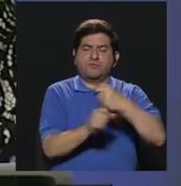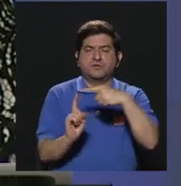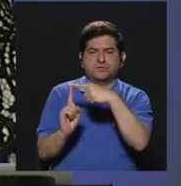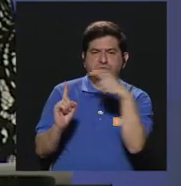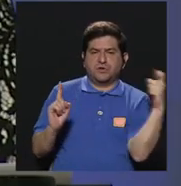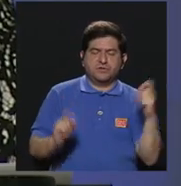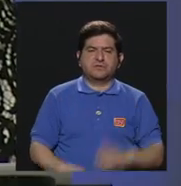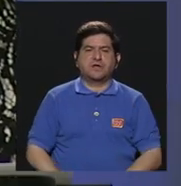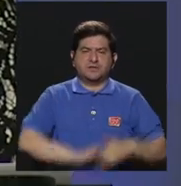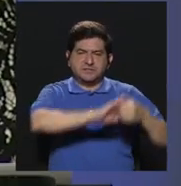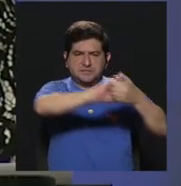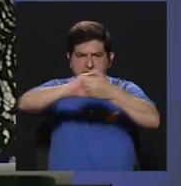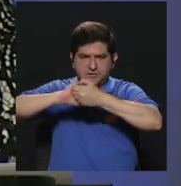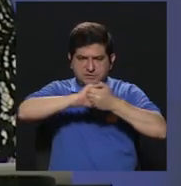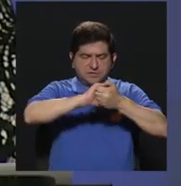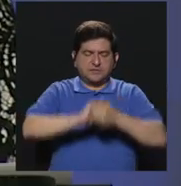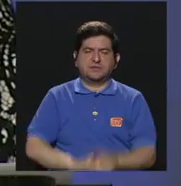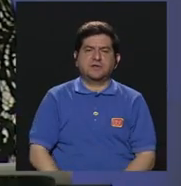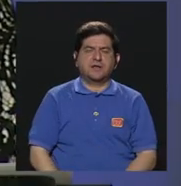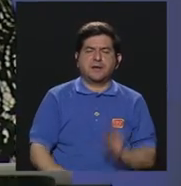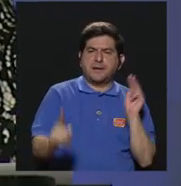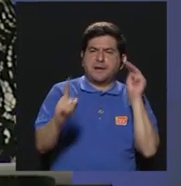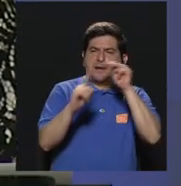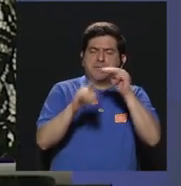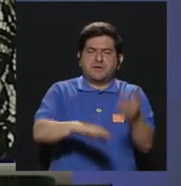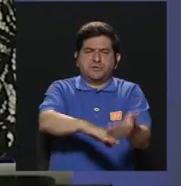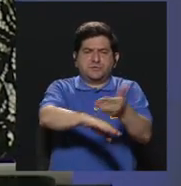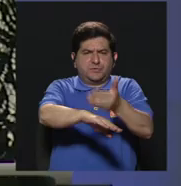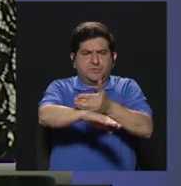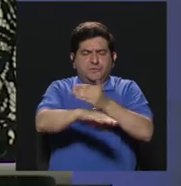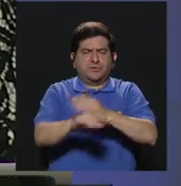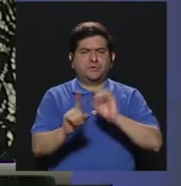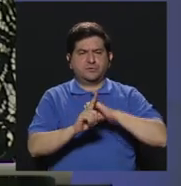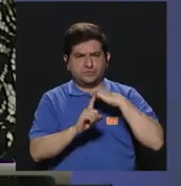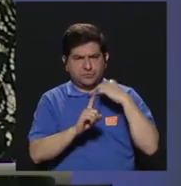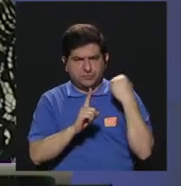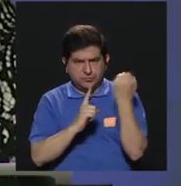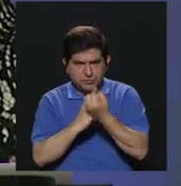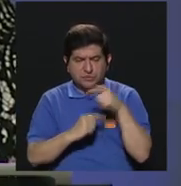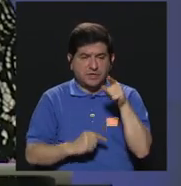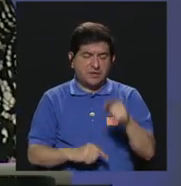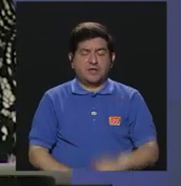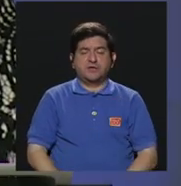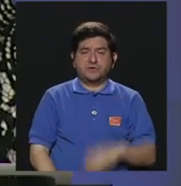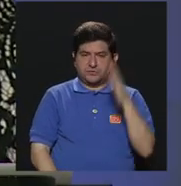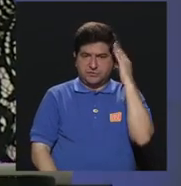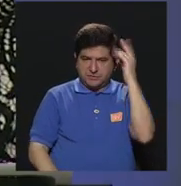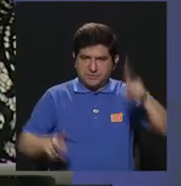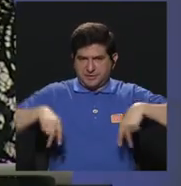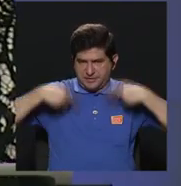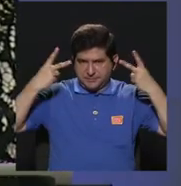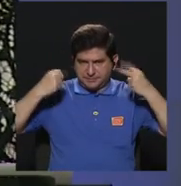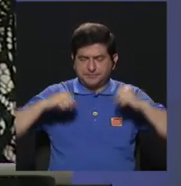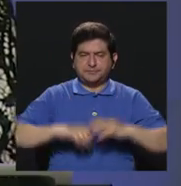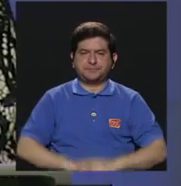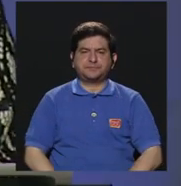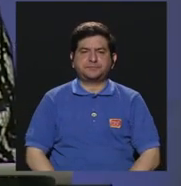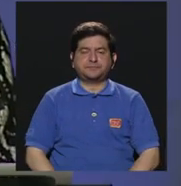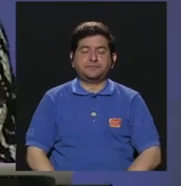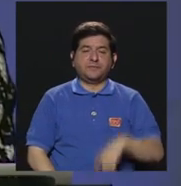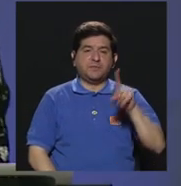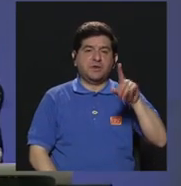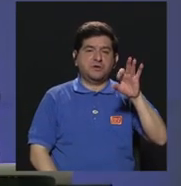partir de la solidaridad y con una misión de superar la sociedad que les tocó vivir. A partir